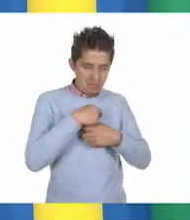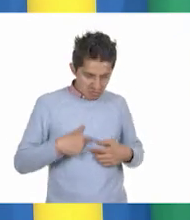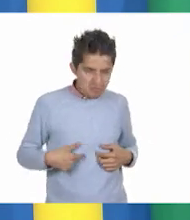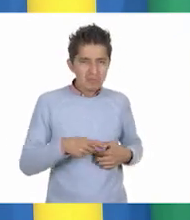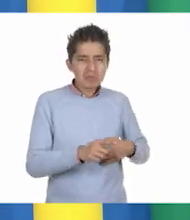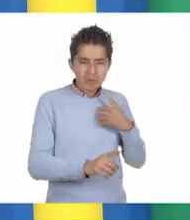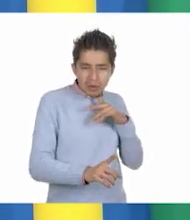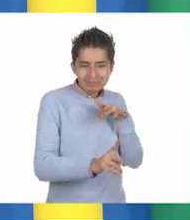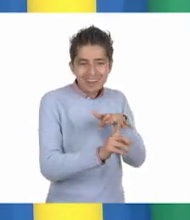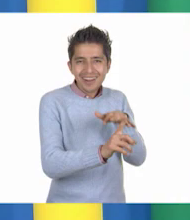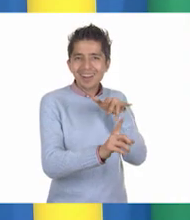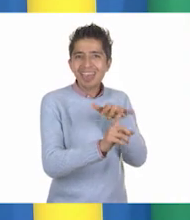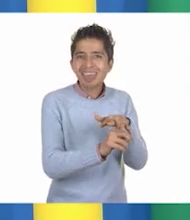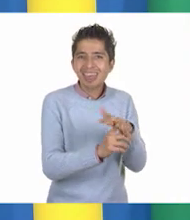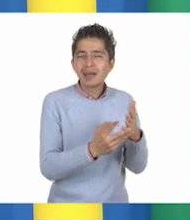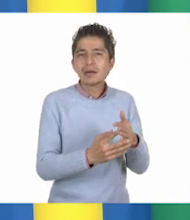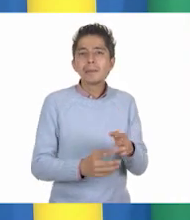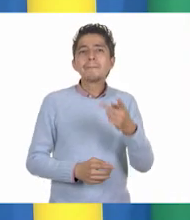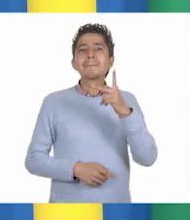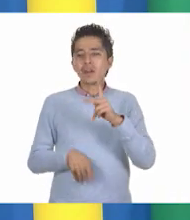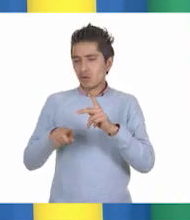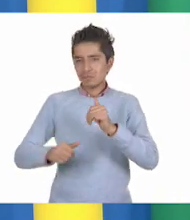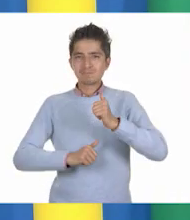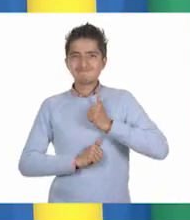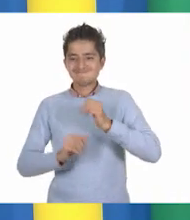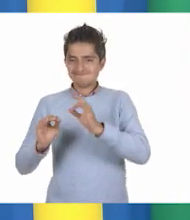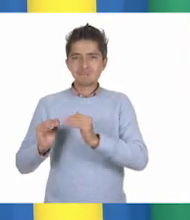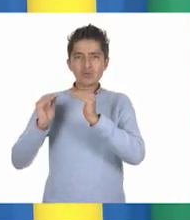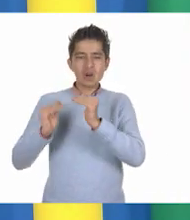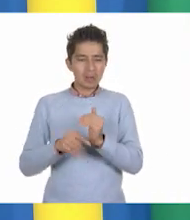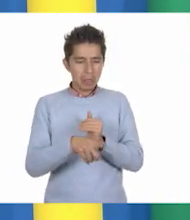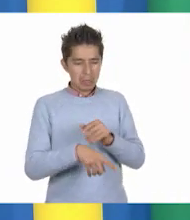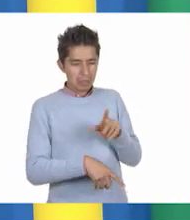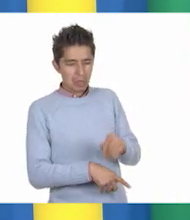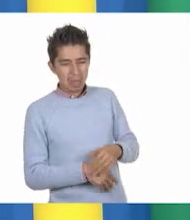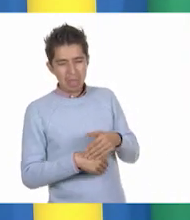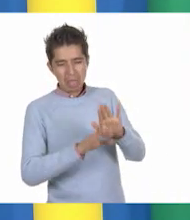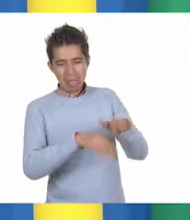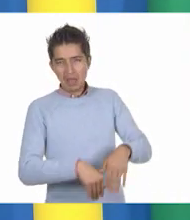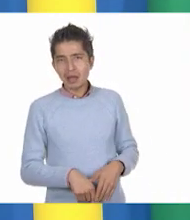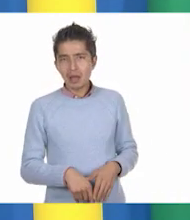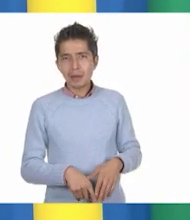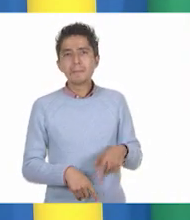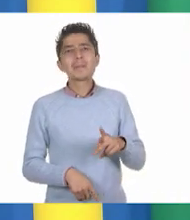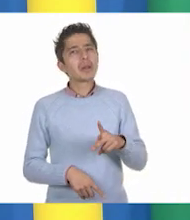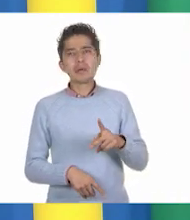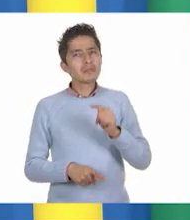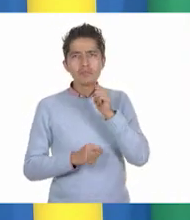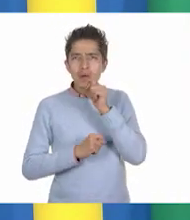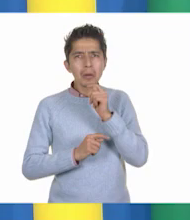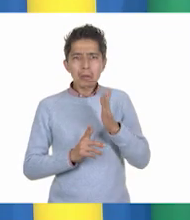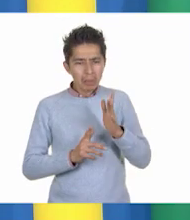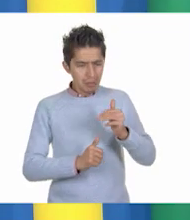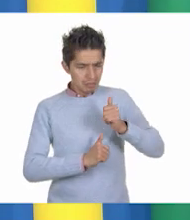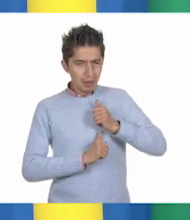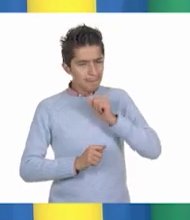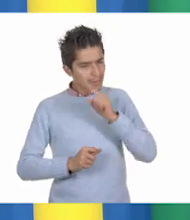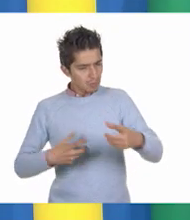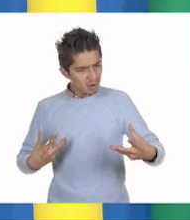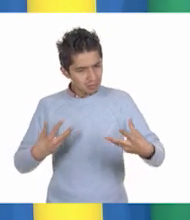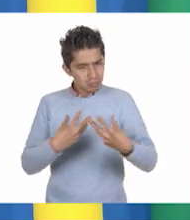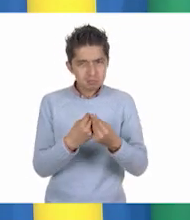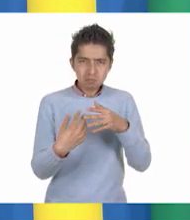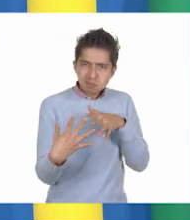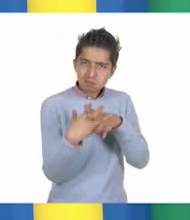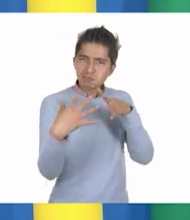altos mandos militares que, aunque lo menospreciaban por su origen, tenían que combatir a su lado. Eso me gustó mucho, y no por el hecho de